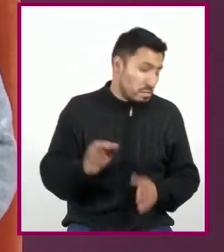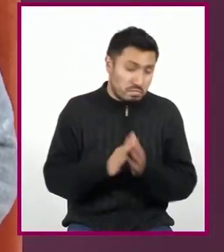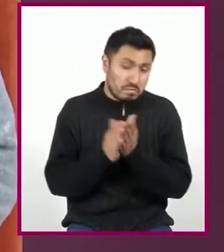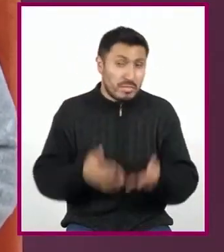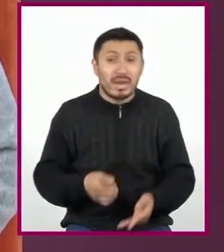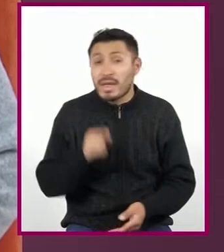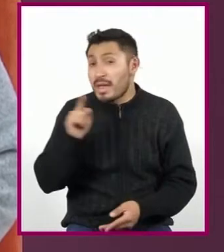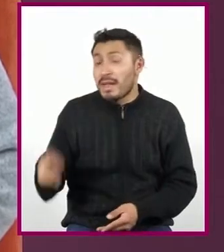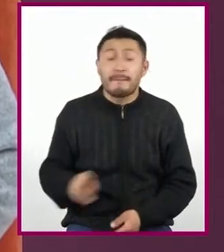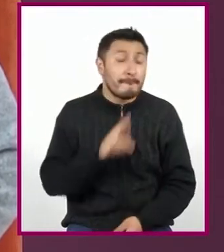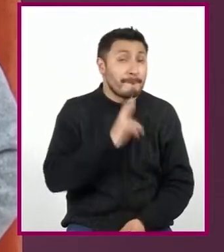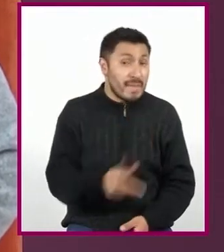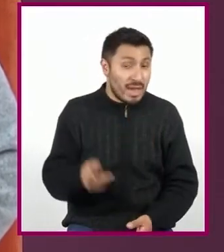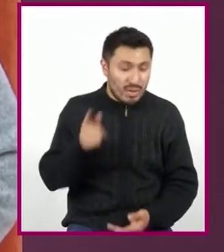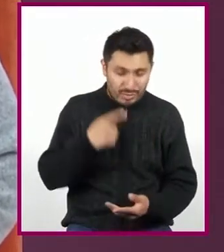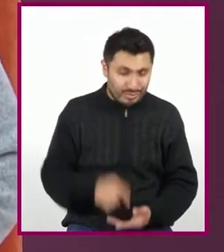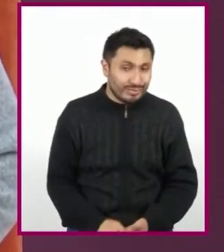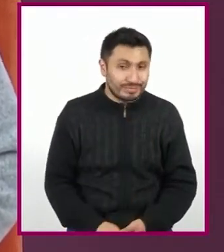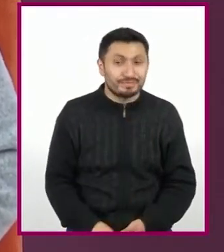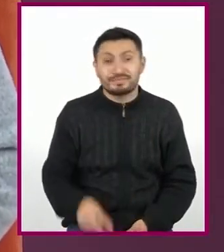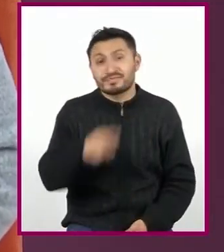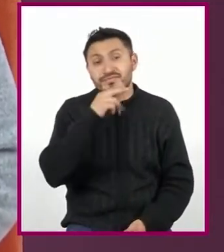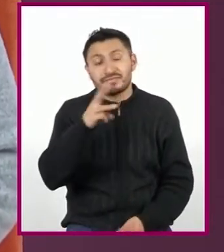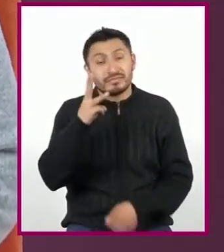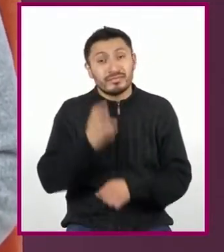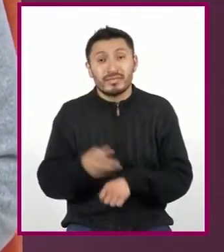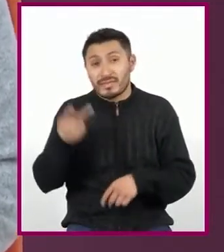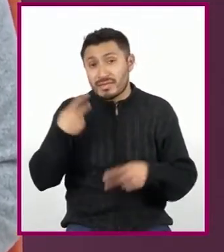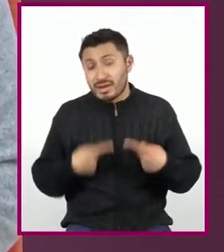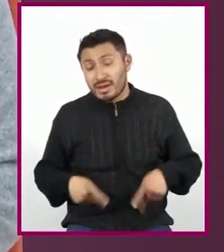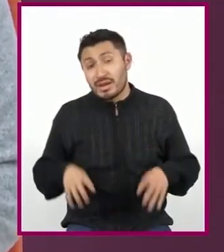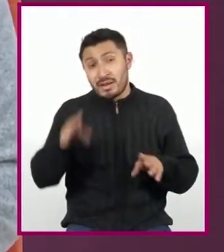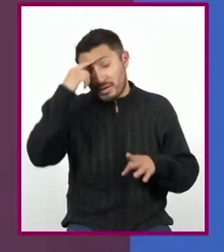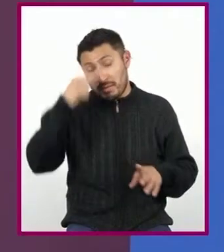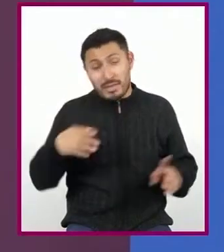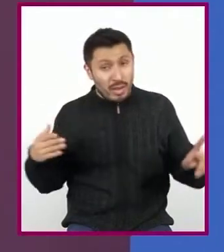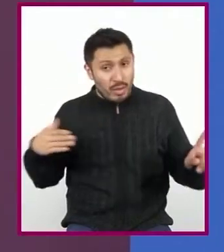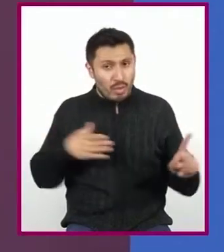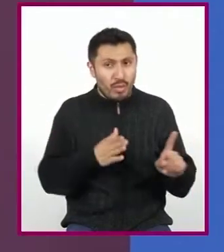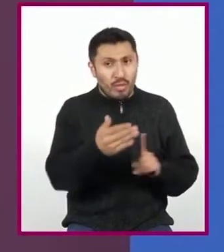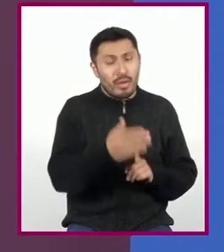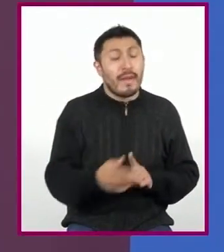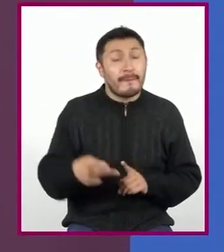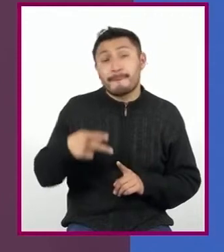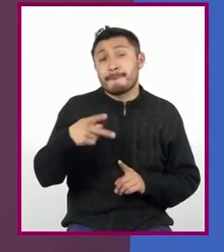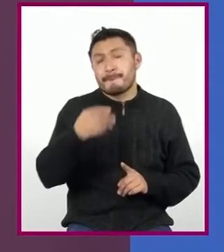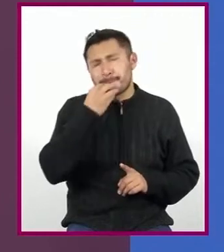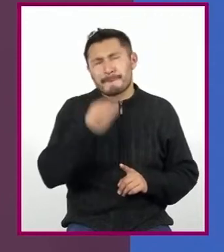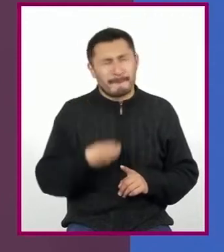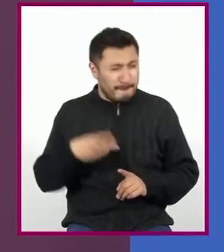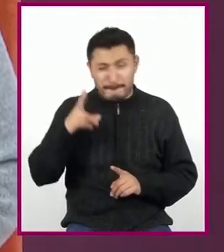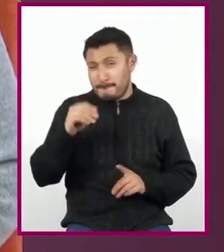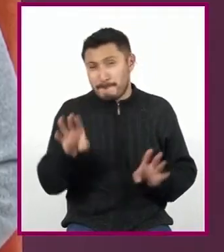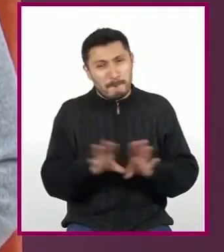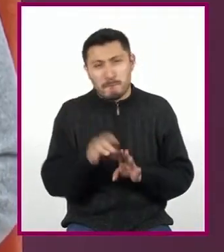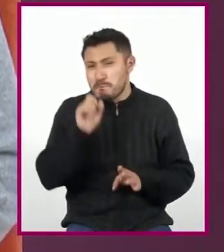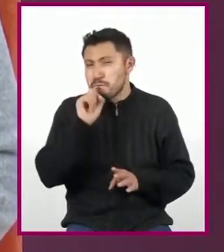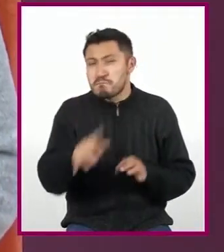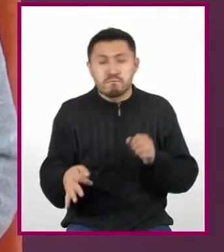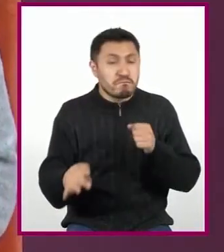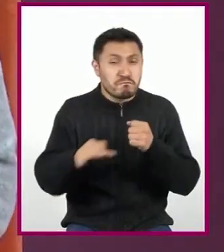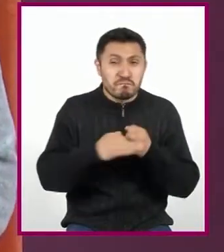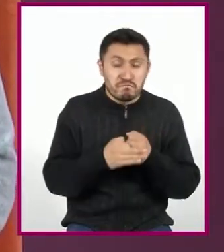finalmente, ¿por qué es importante que el lector la lea? Los verbos en primera persona señalan claramente